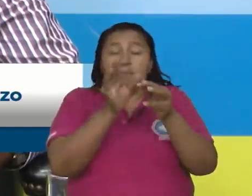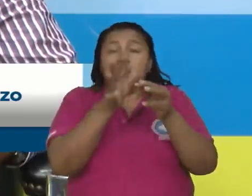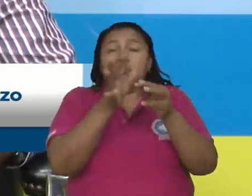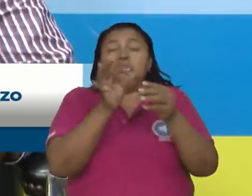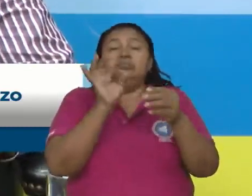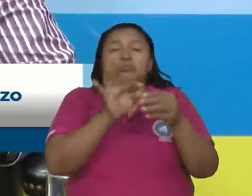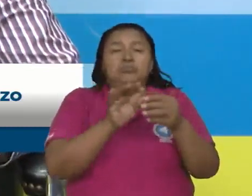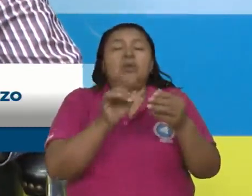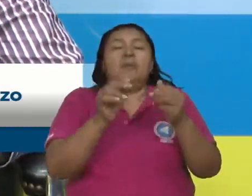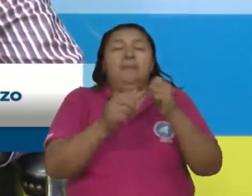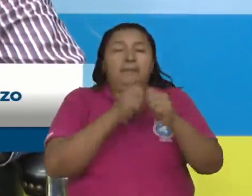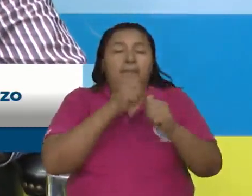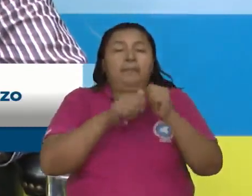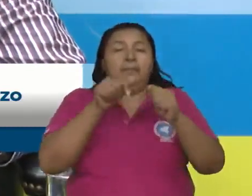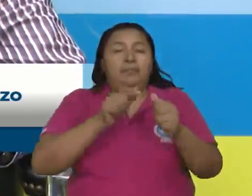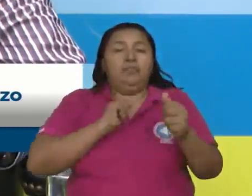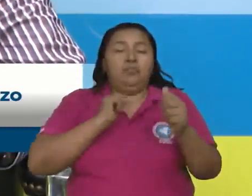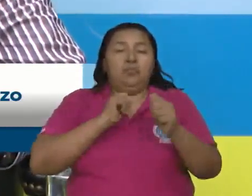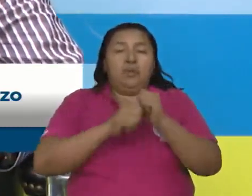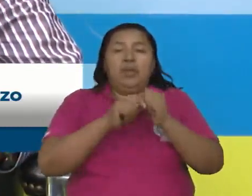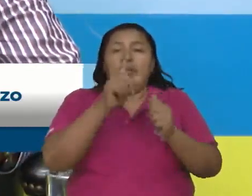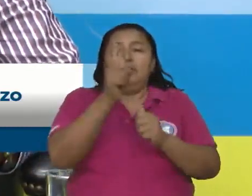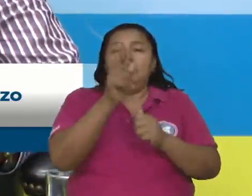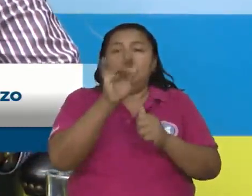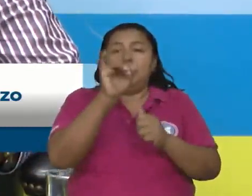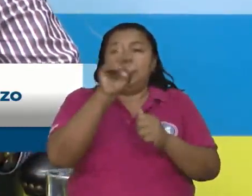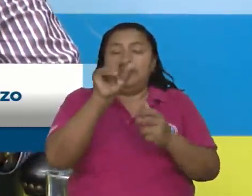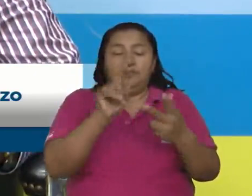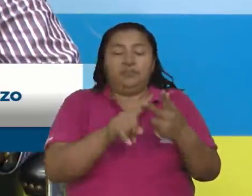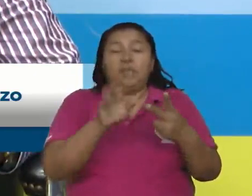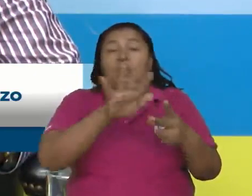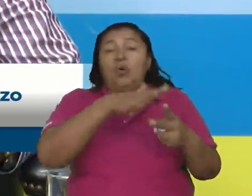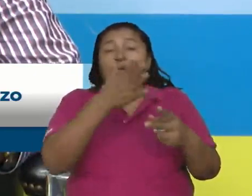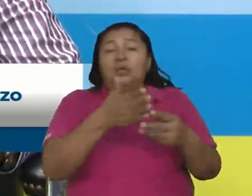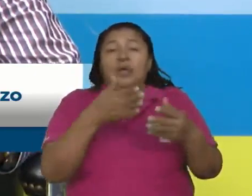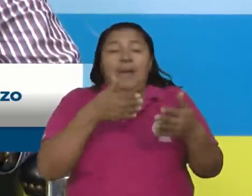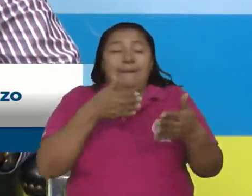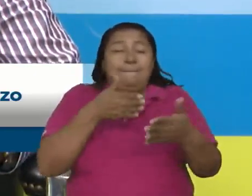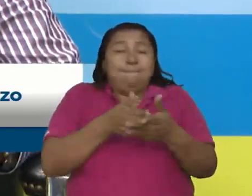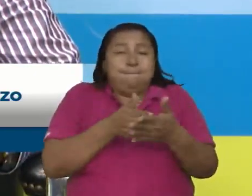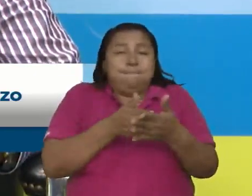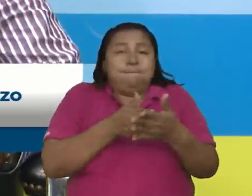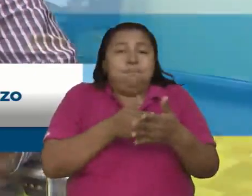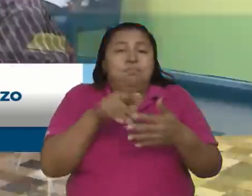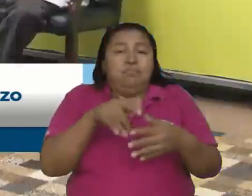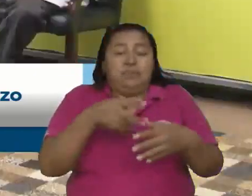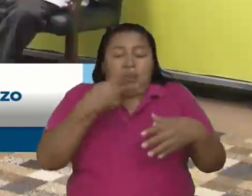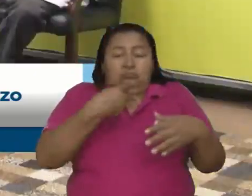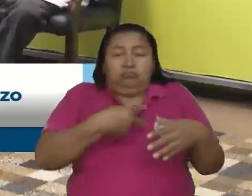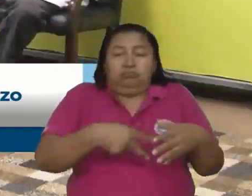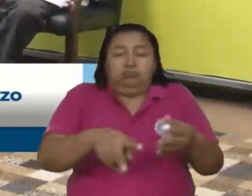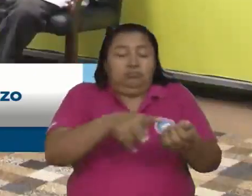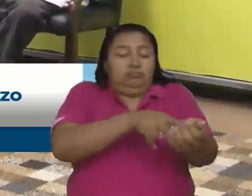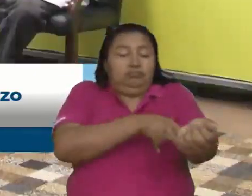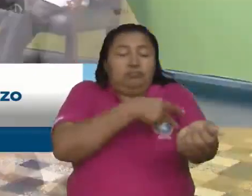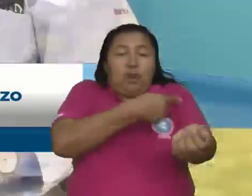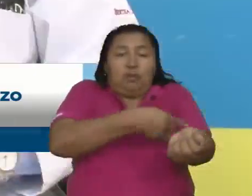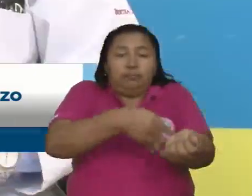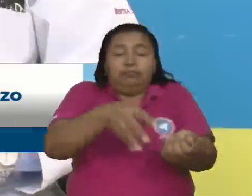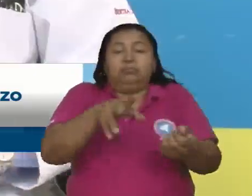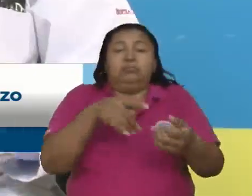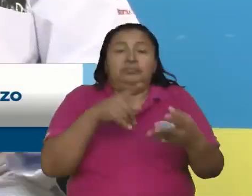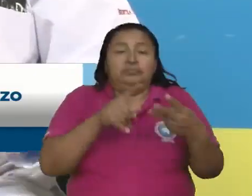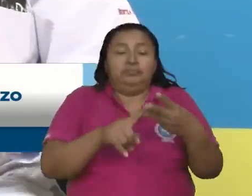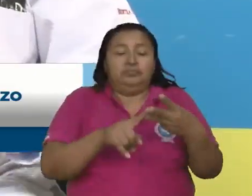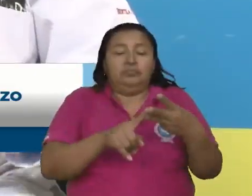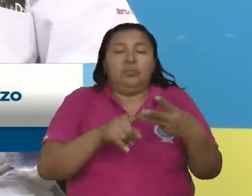ese es uno de los factores de la triada. La otra cosa es que hay un estancamiento, lo que es el flujo sanguíneo venoso. Y la tercera causa es que hay un